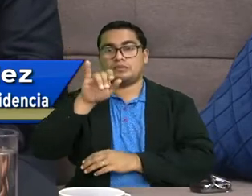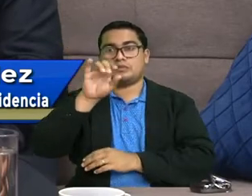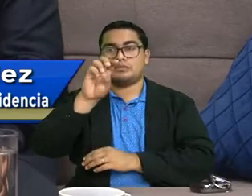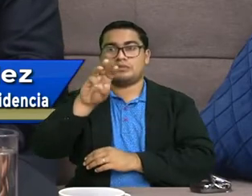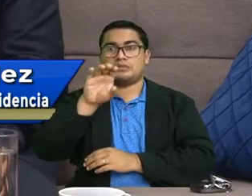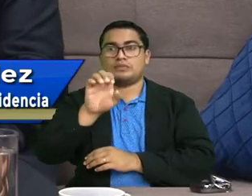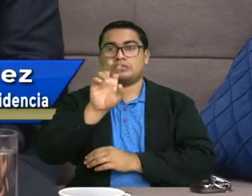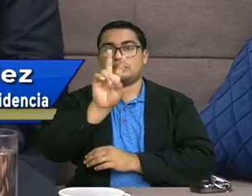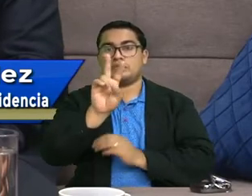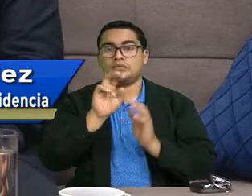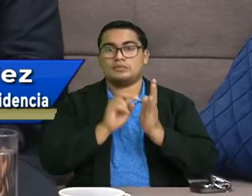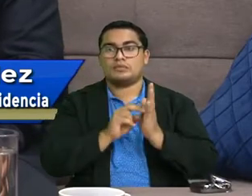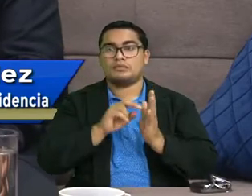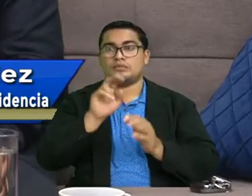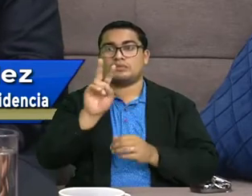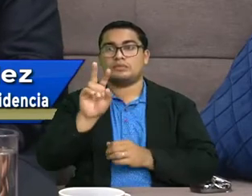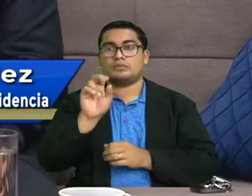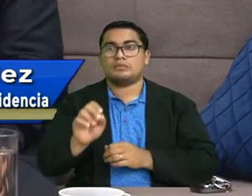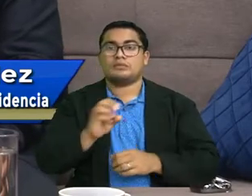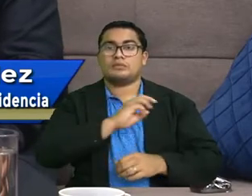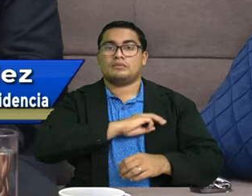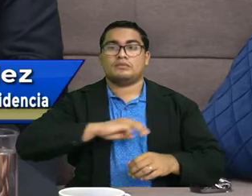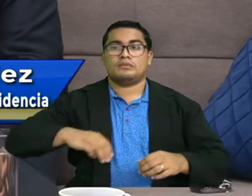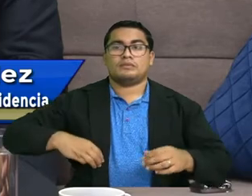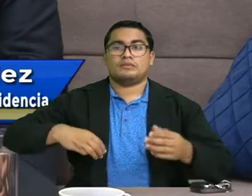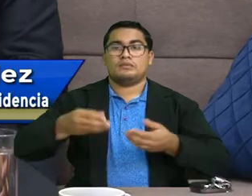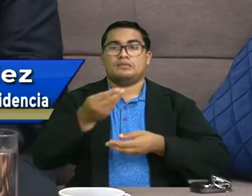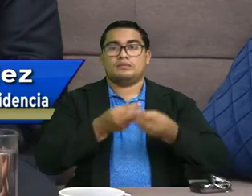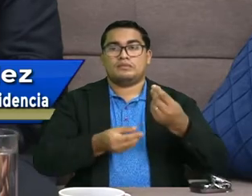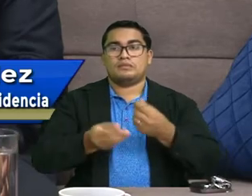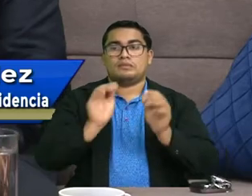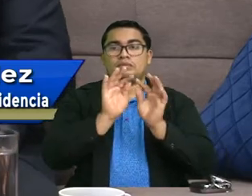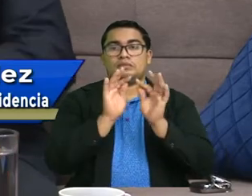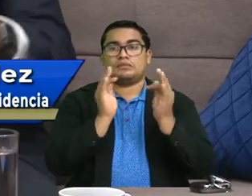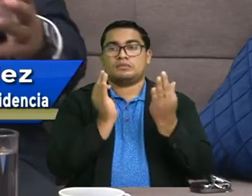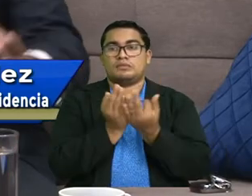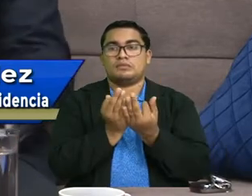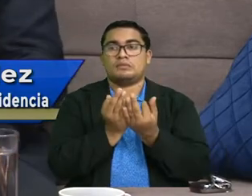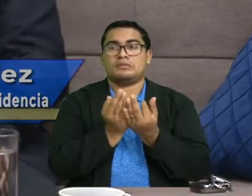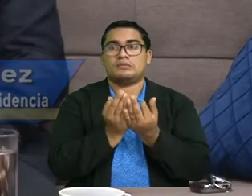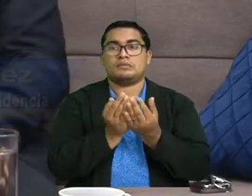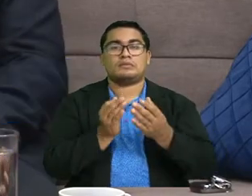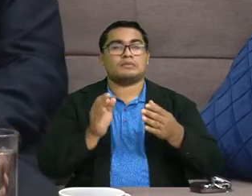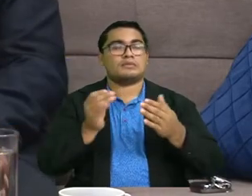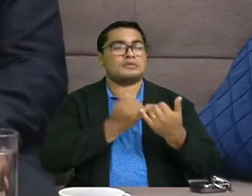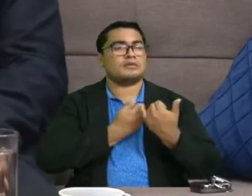plataforma que desde el Ministerio de Economía Familiar, en donde varias otras